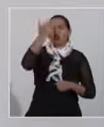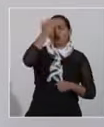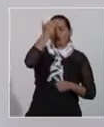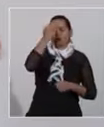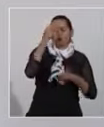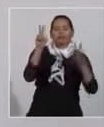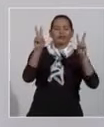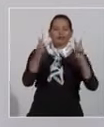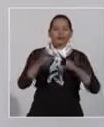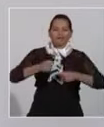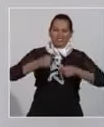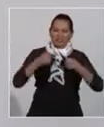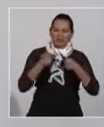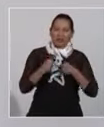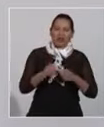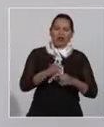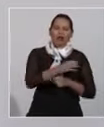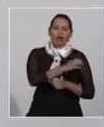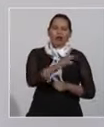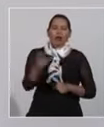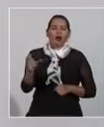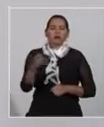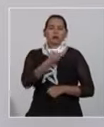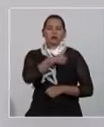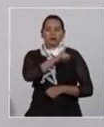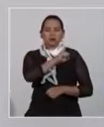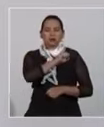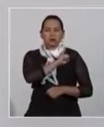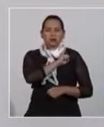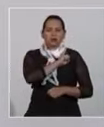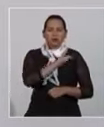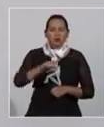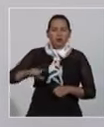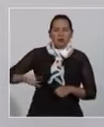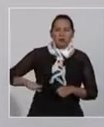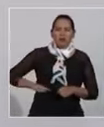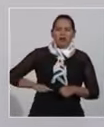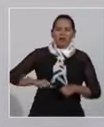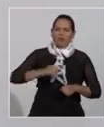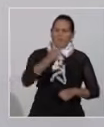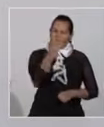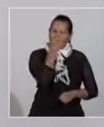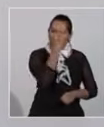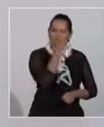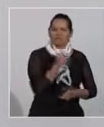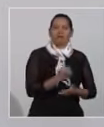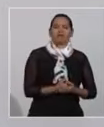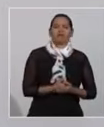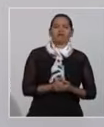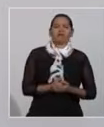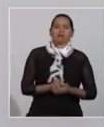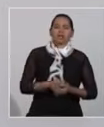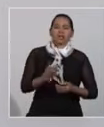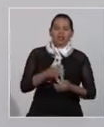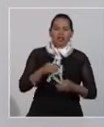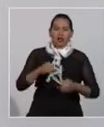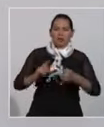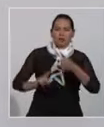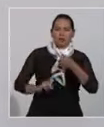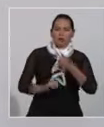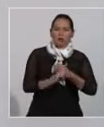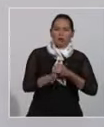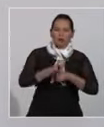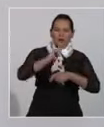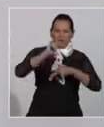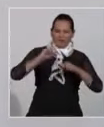de salud, del campo. Un gobernador que le dé la cara a los poblanos, un gobernador que enfrente los problemas con carácter, con la